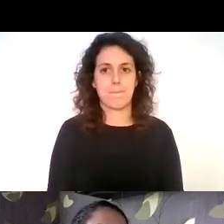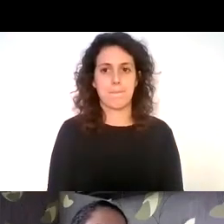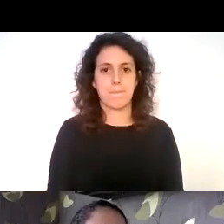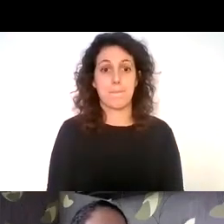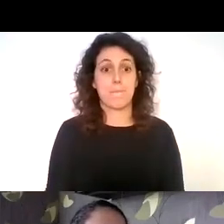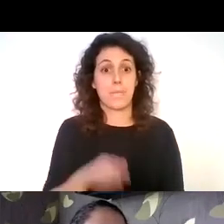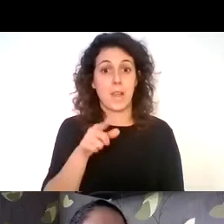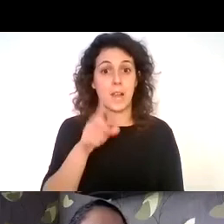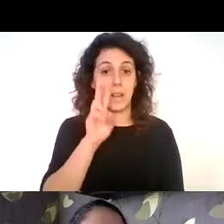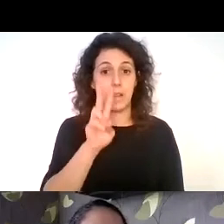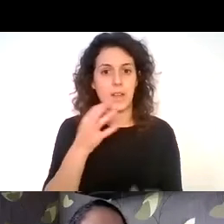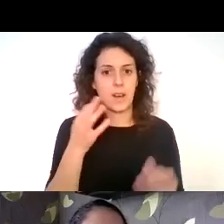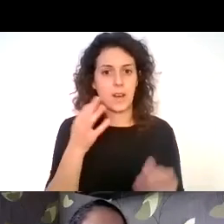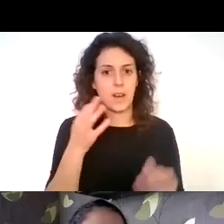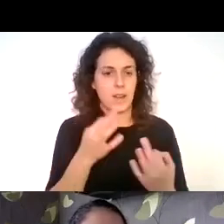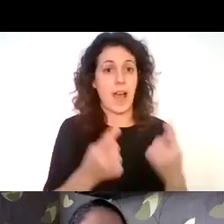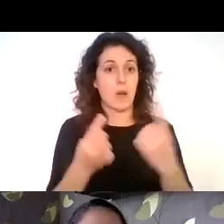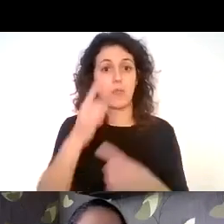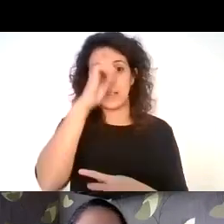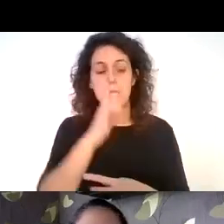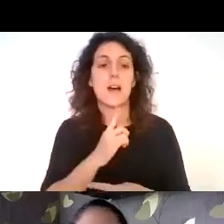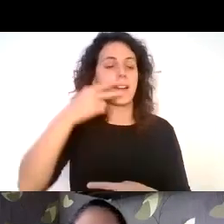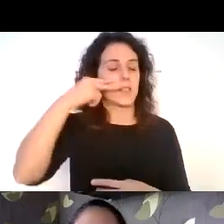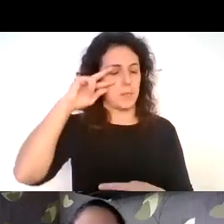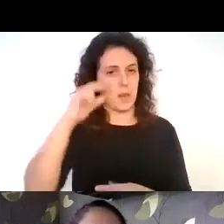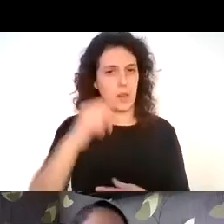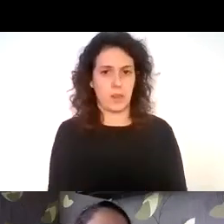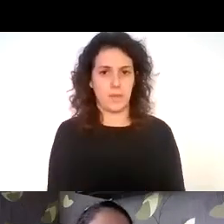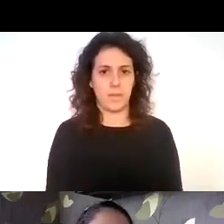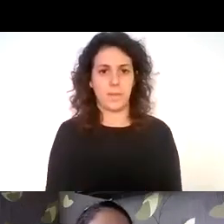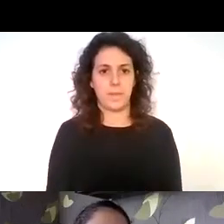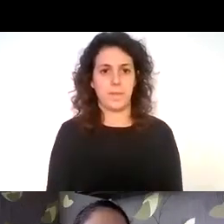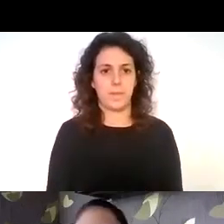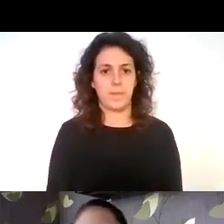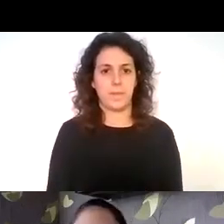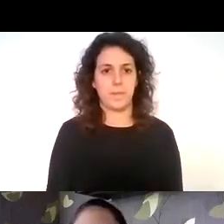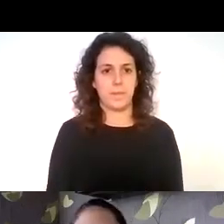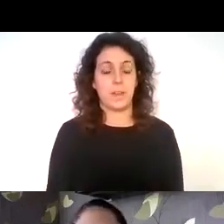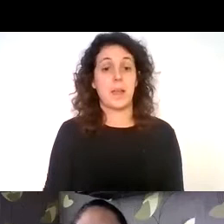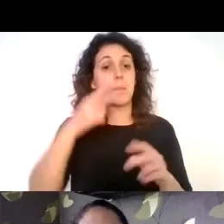Aquí vamos a ver algunas imágenes de la experiencia que del trekking.